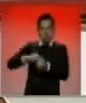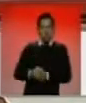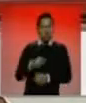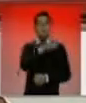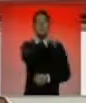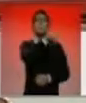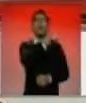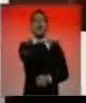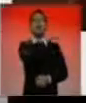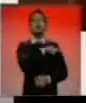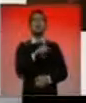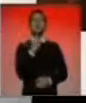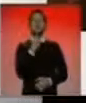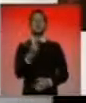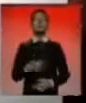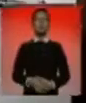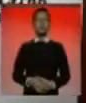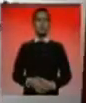Páez.